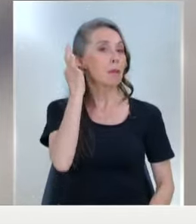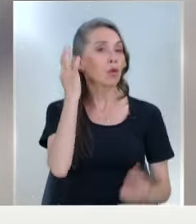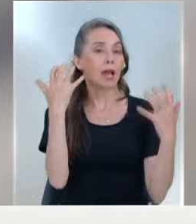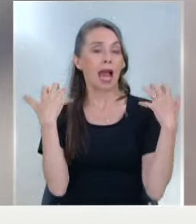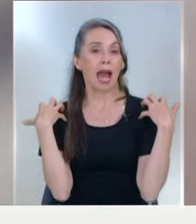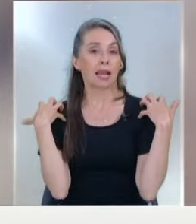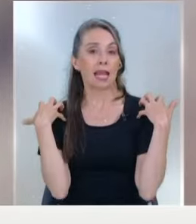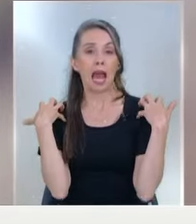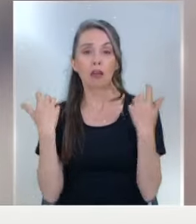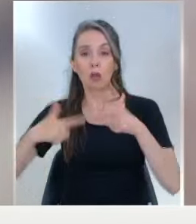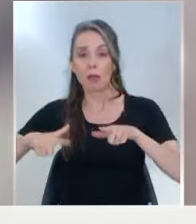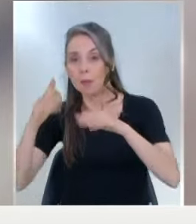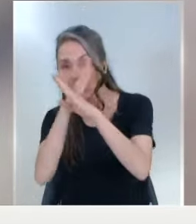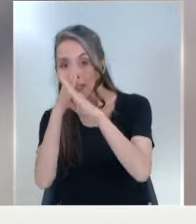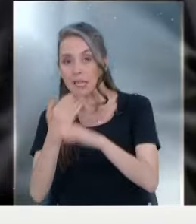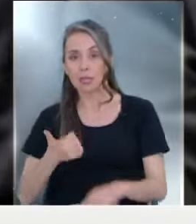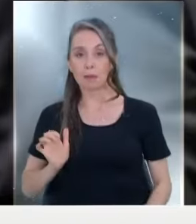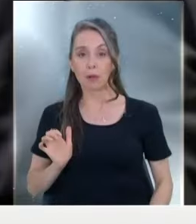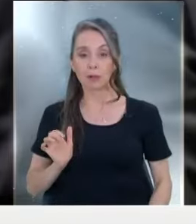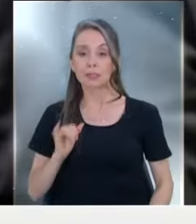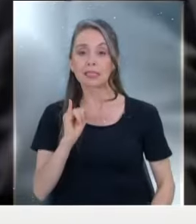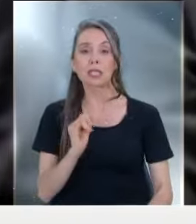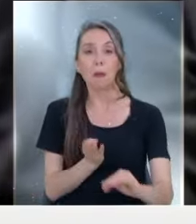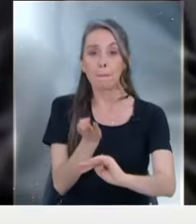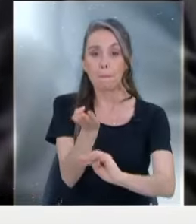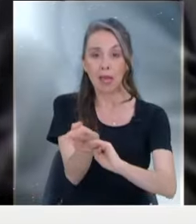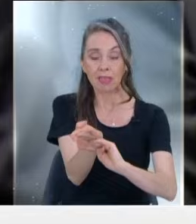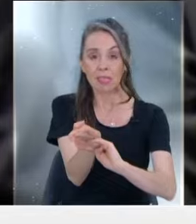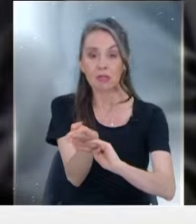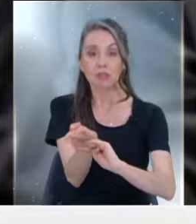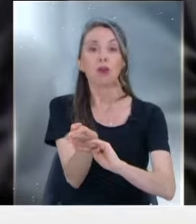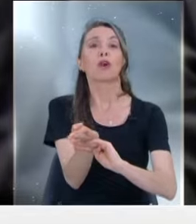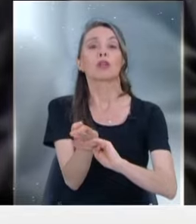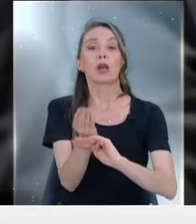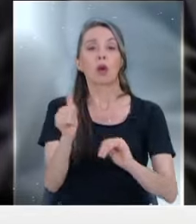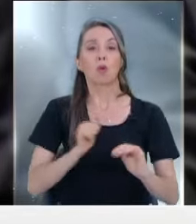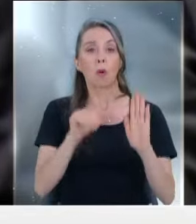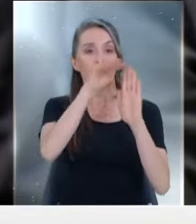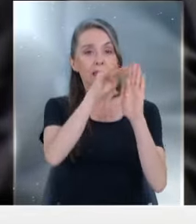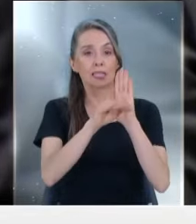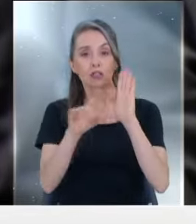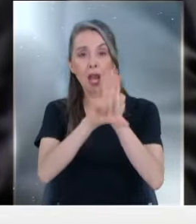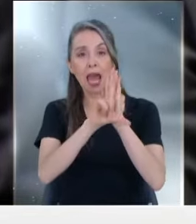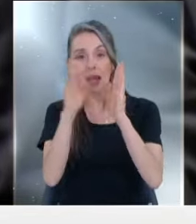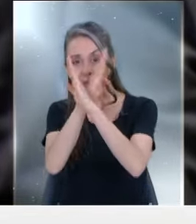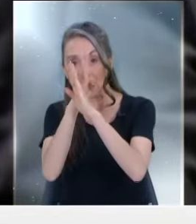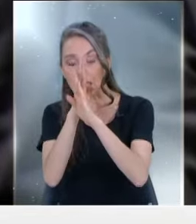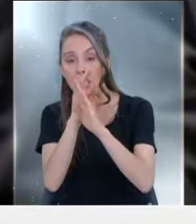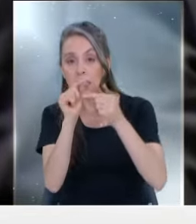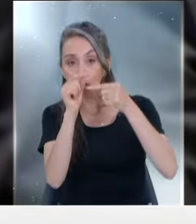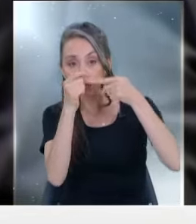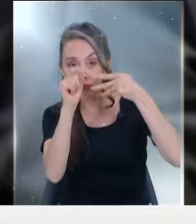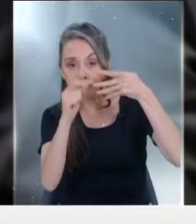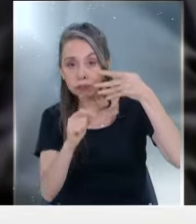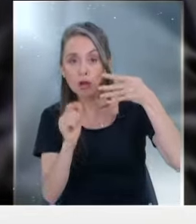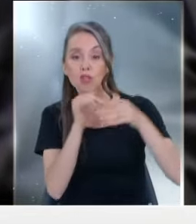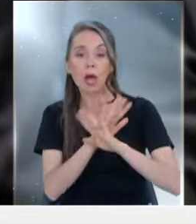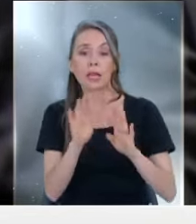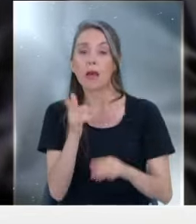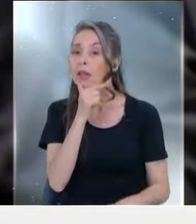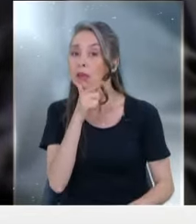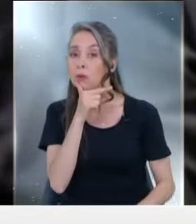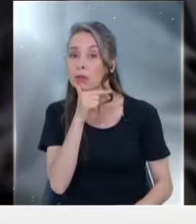mando de la inteligencia policial, si la solicitud se planteó de acuerdo a los estándares que la ley de inteligencia tiene, no hay nada que